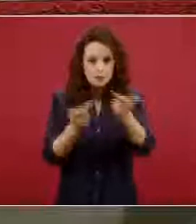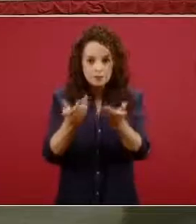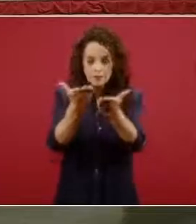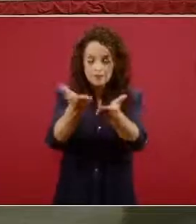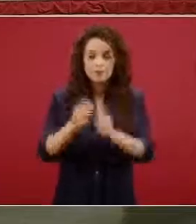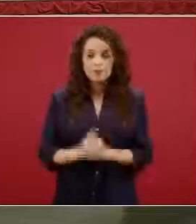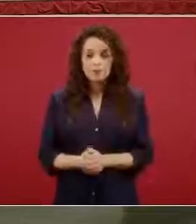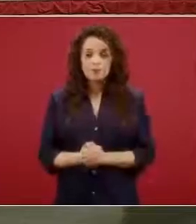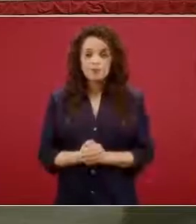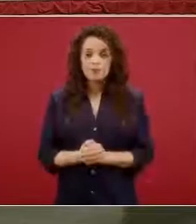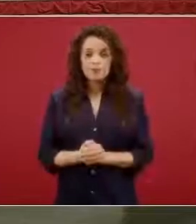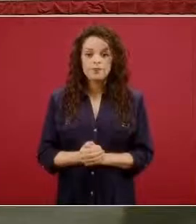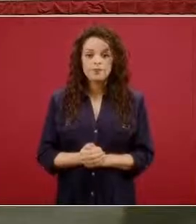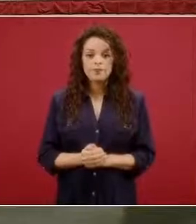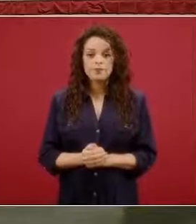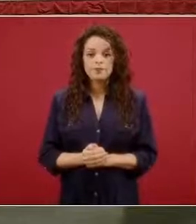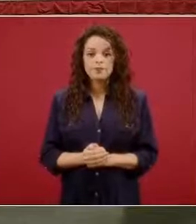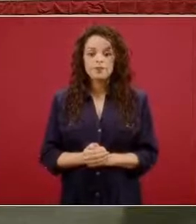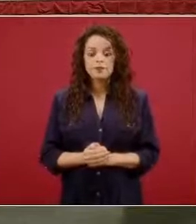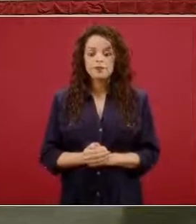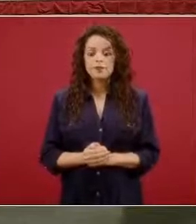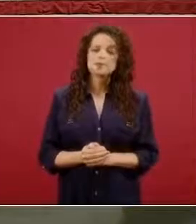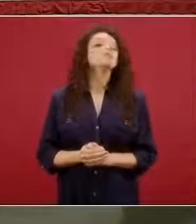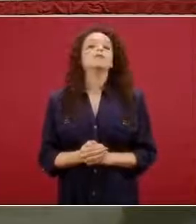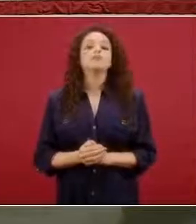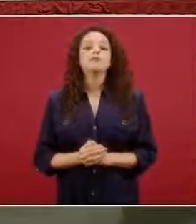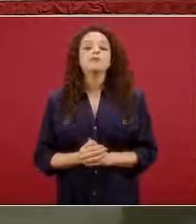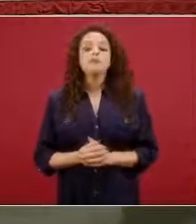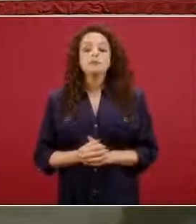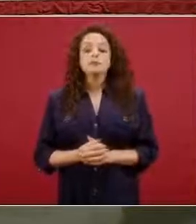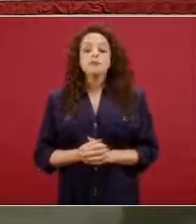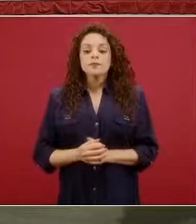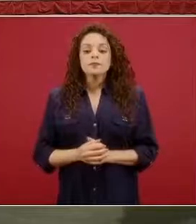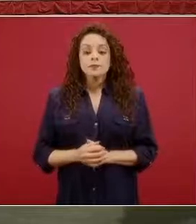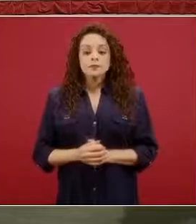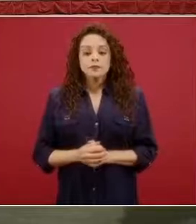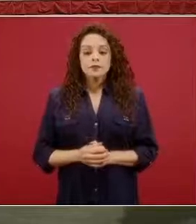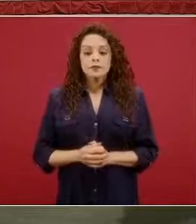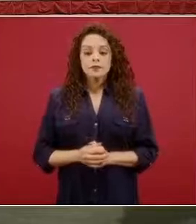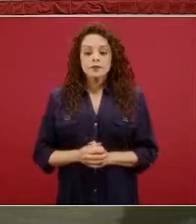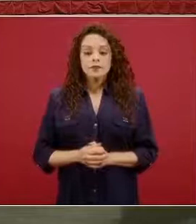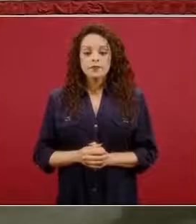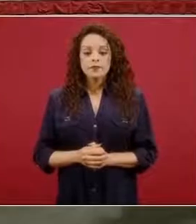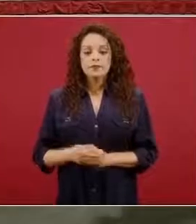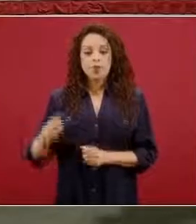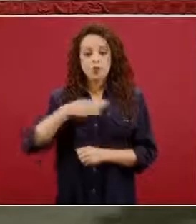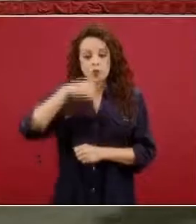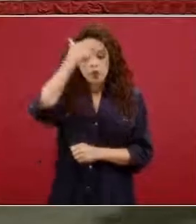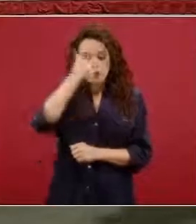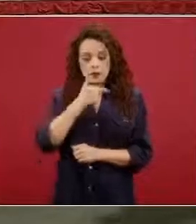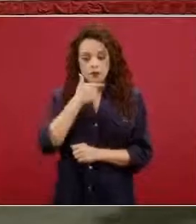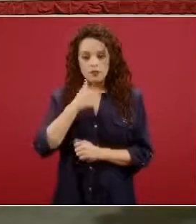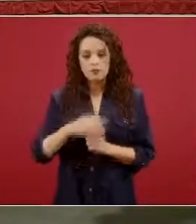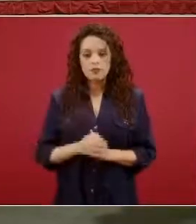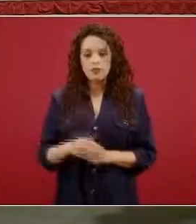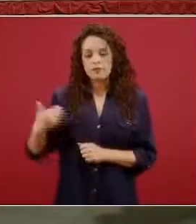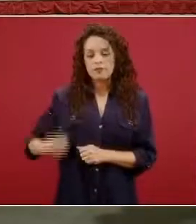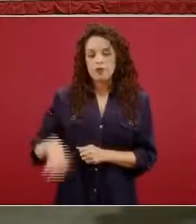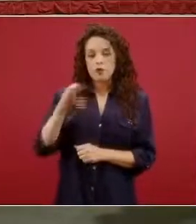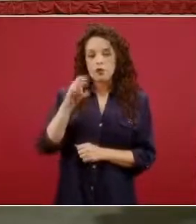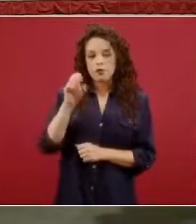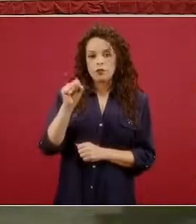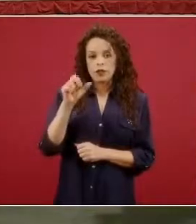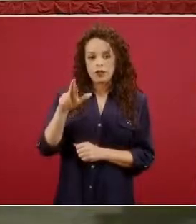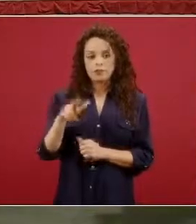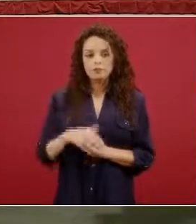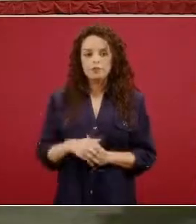adelante, enseguida ustedes. Buenas noches, doctor Gatell. Oscar Sosa para Rete Digital.